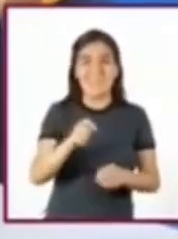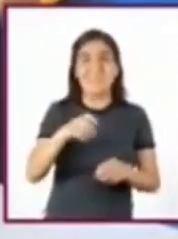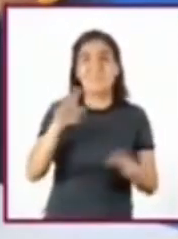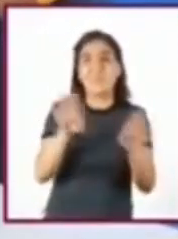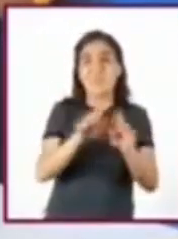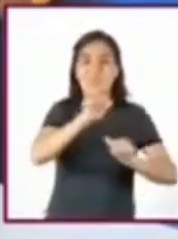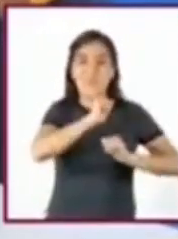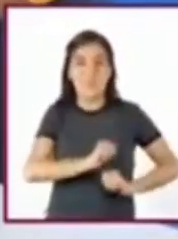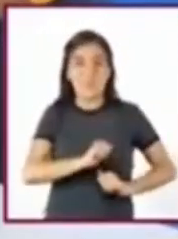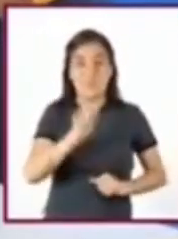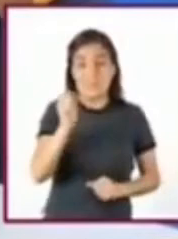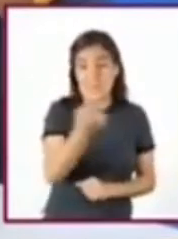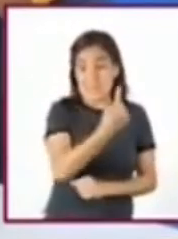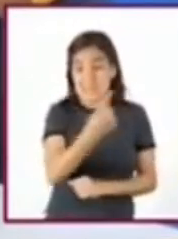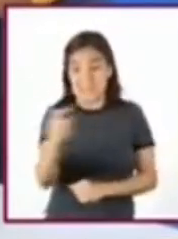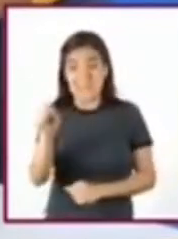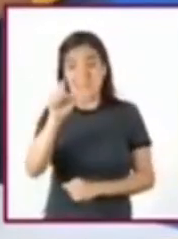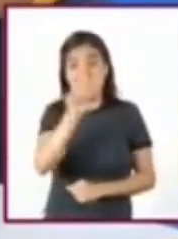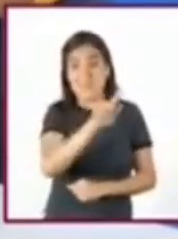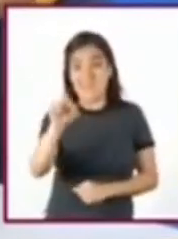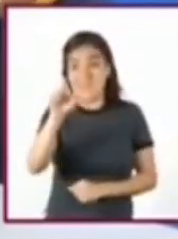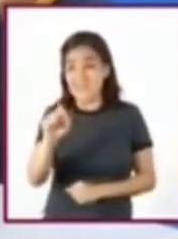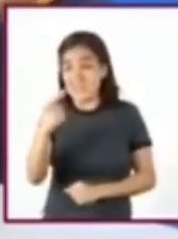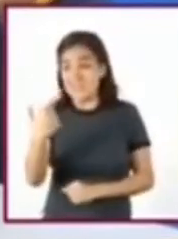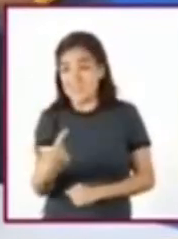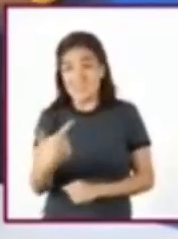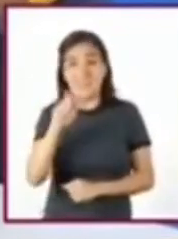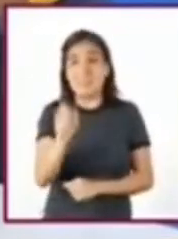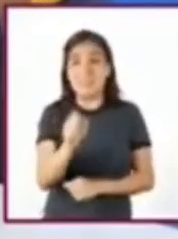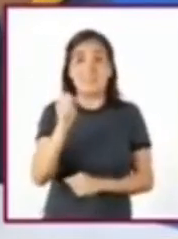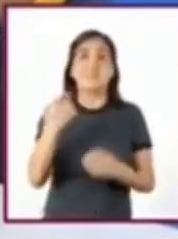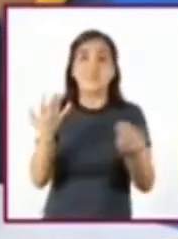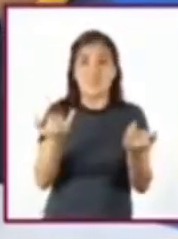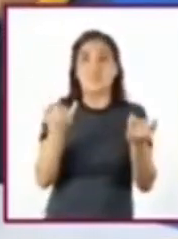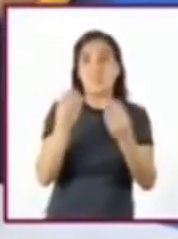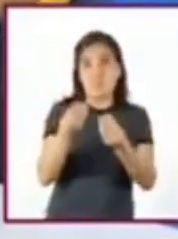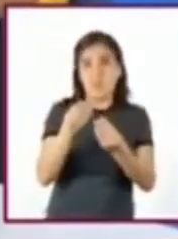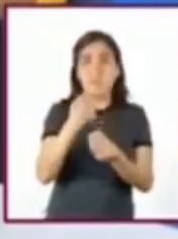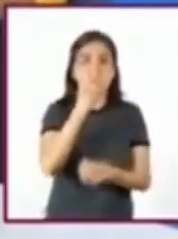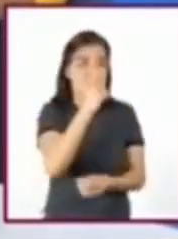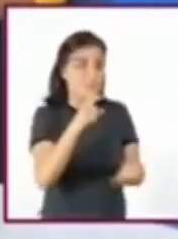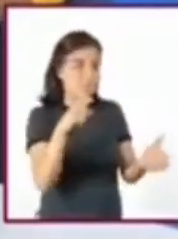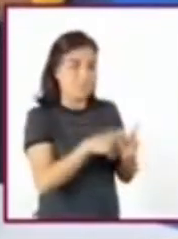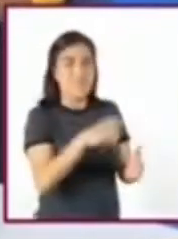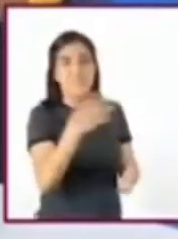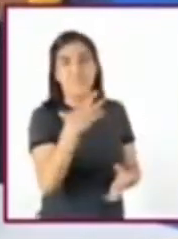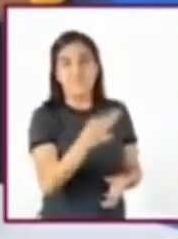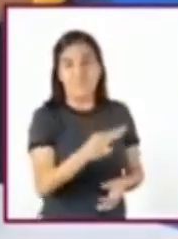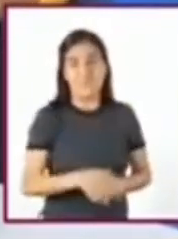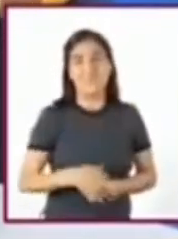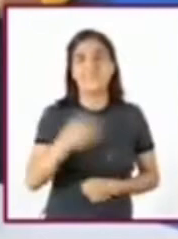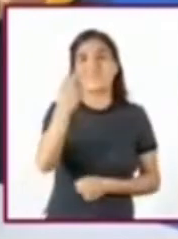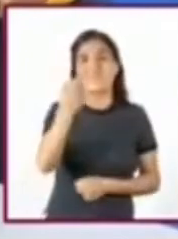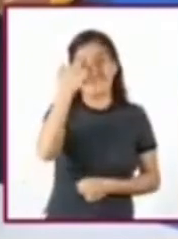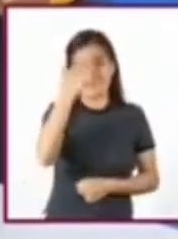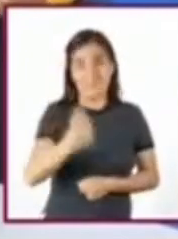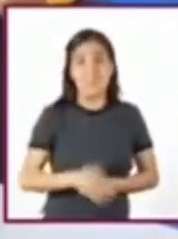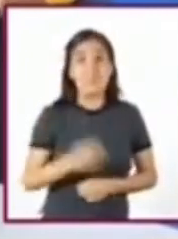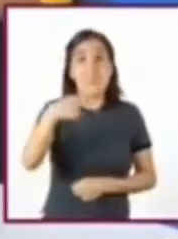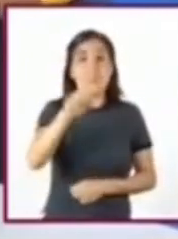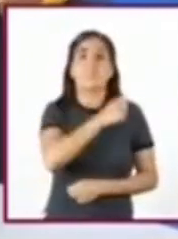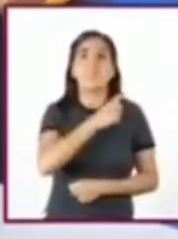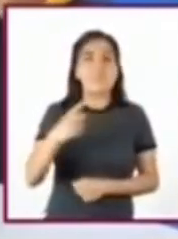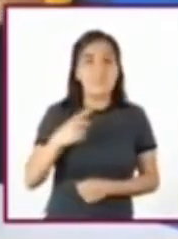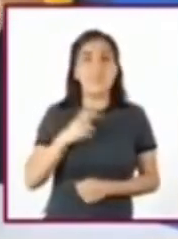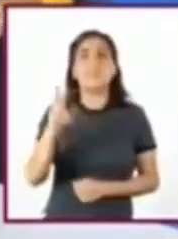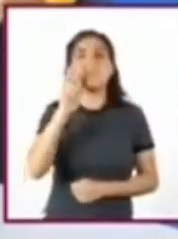127 volts, es mucho si lo comparamos con los que nos entrega una batería. Tienes razón, pero debemos